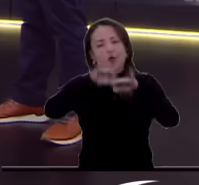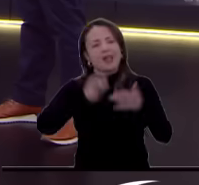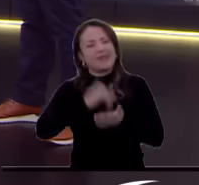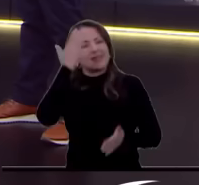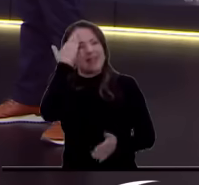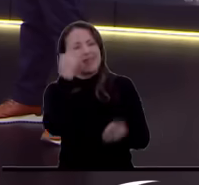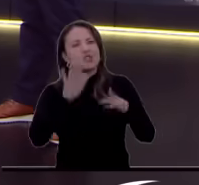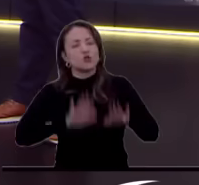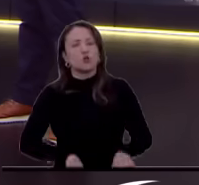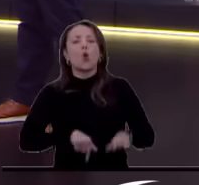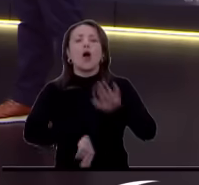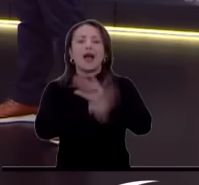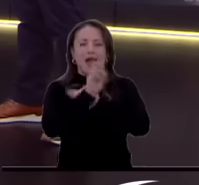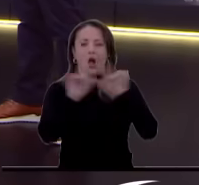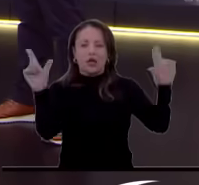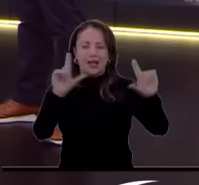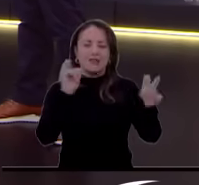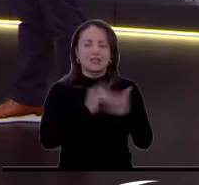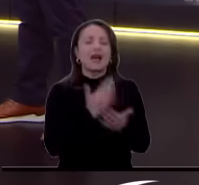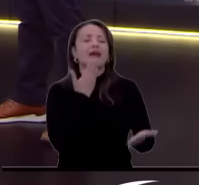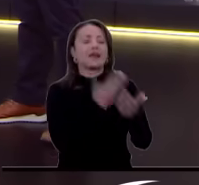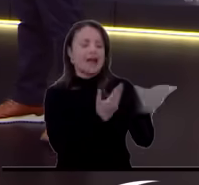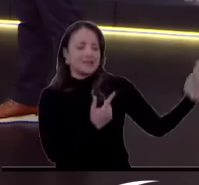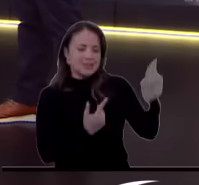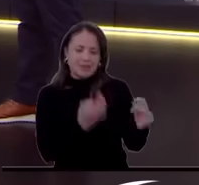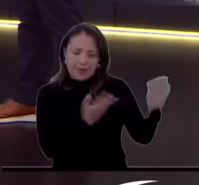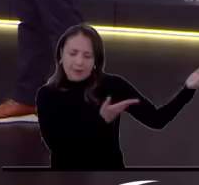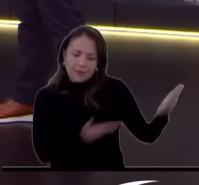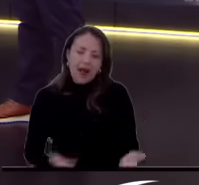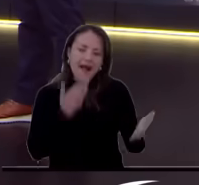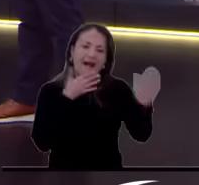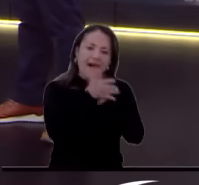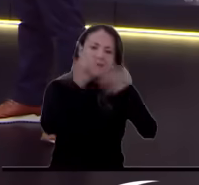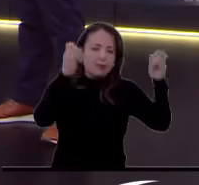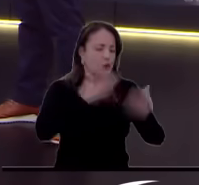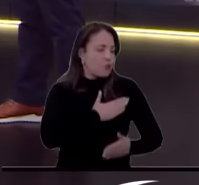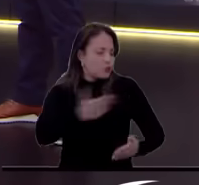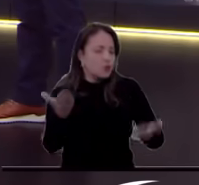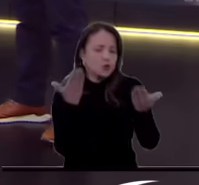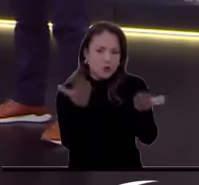caracol televisión Gracias por estar aquí en el set bienvenidos siempre para hablar de esos temas Heras gracias